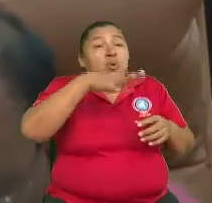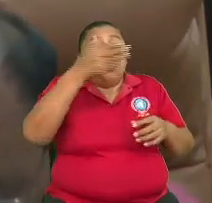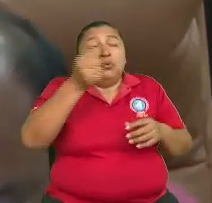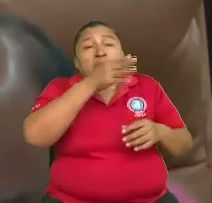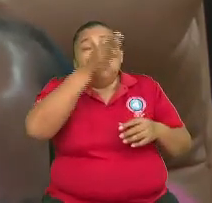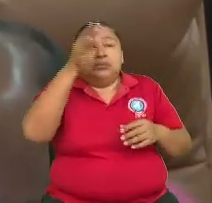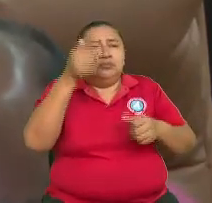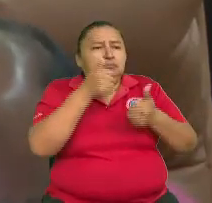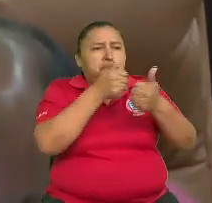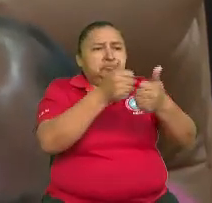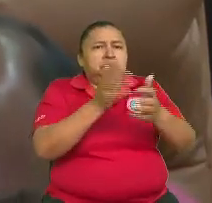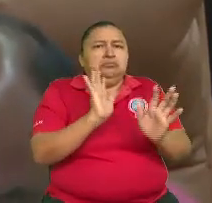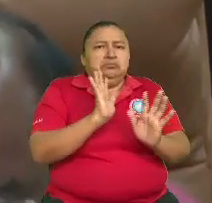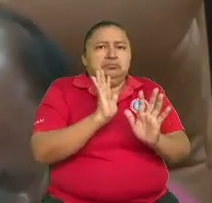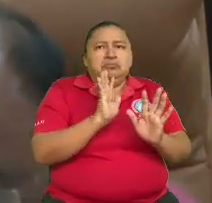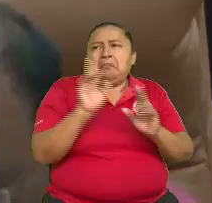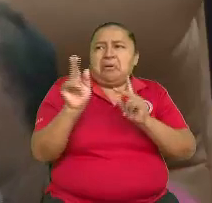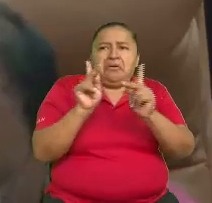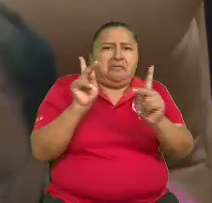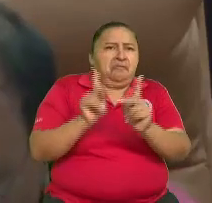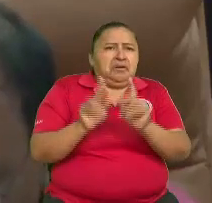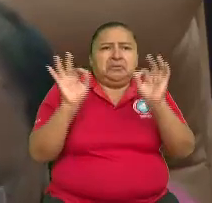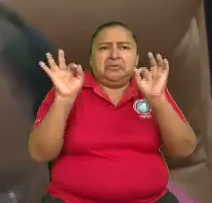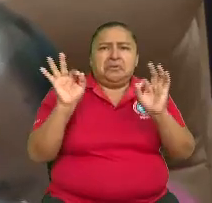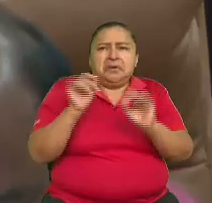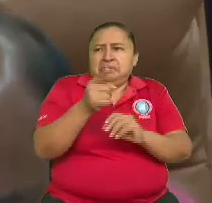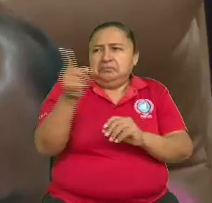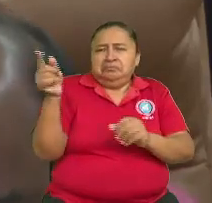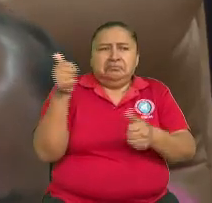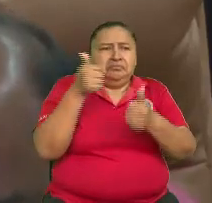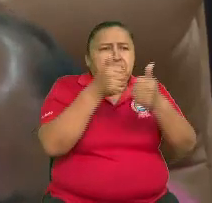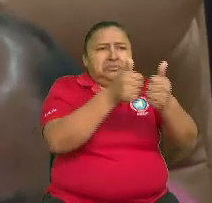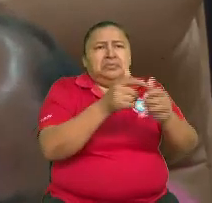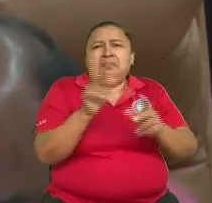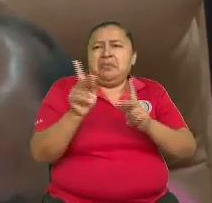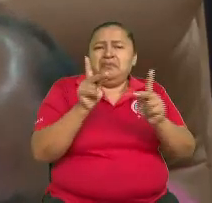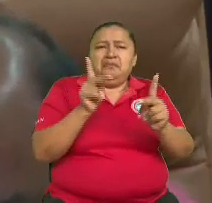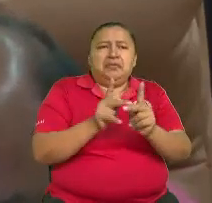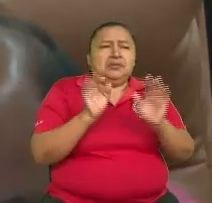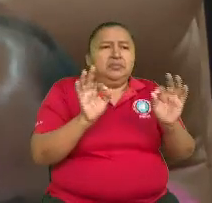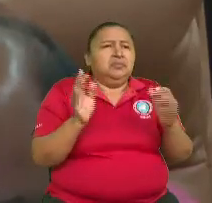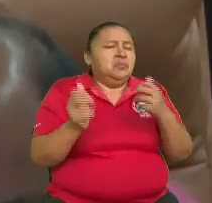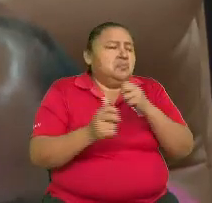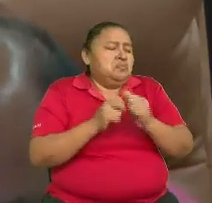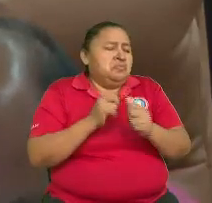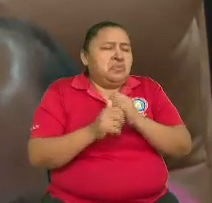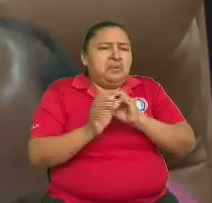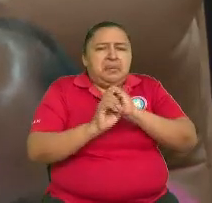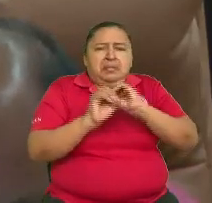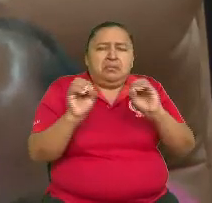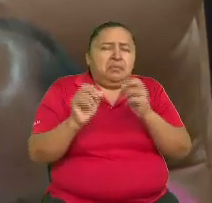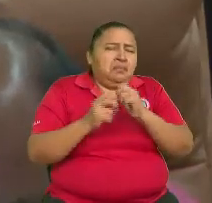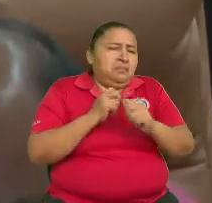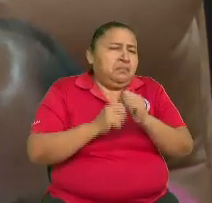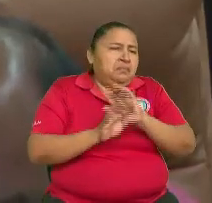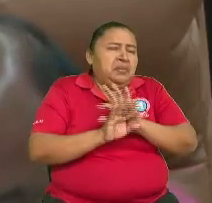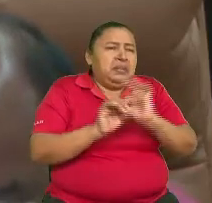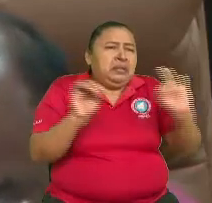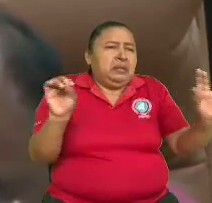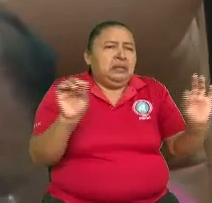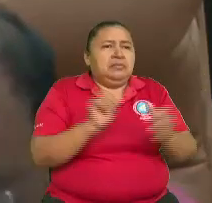gestión y supervisión. Magnífico, magnífico. No hay ningún inconveniente.